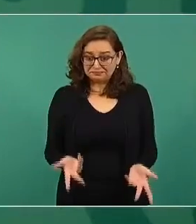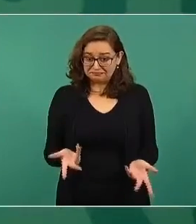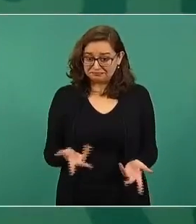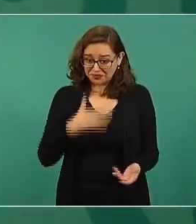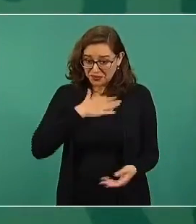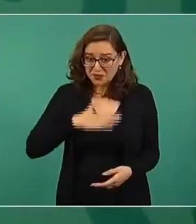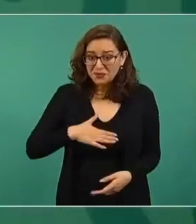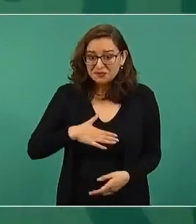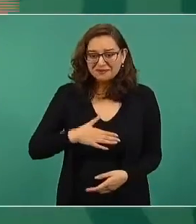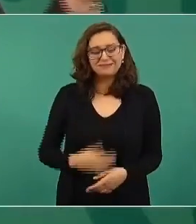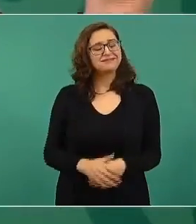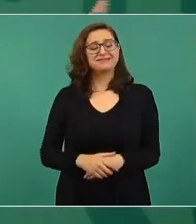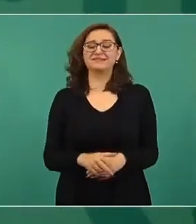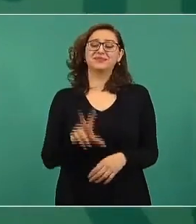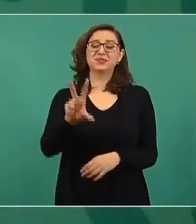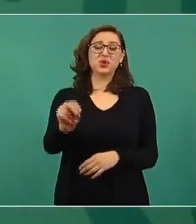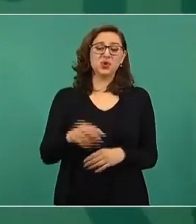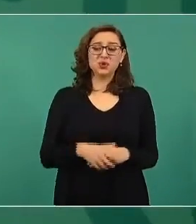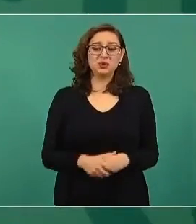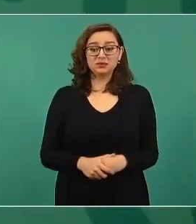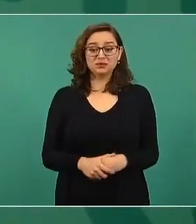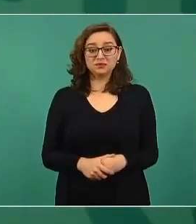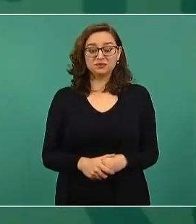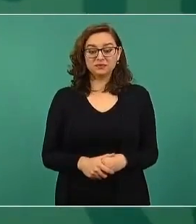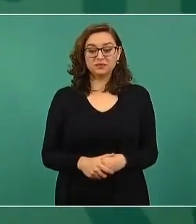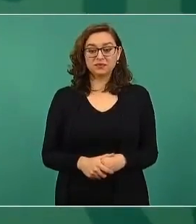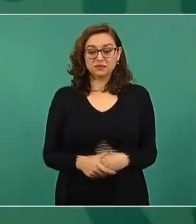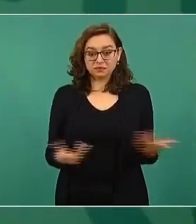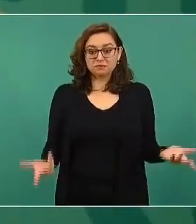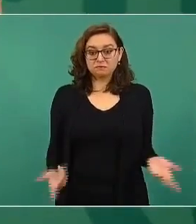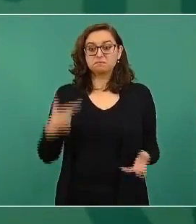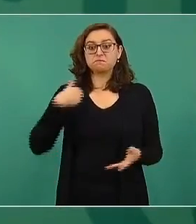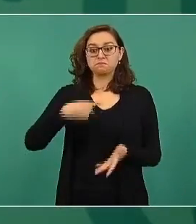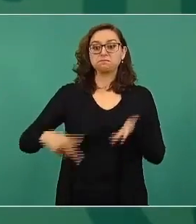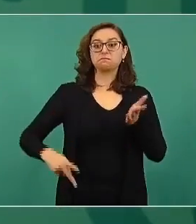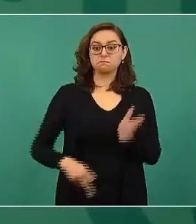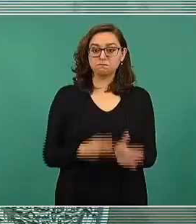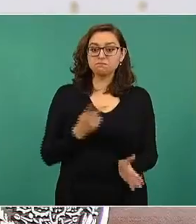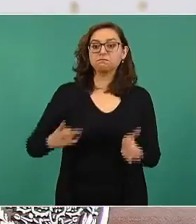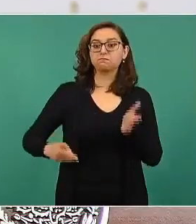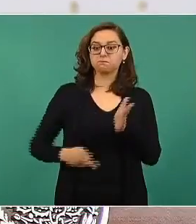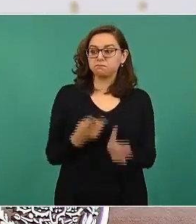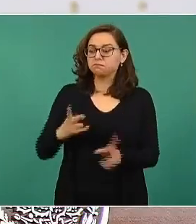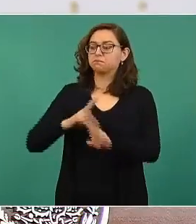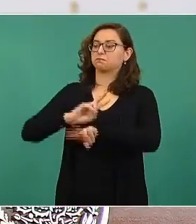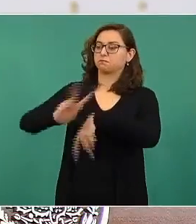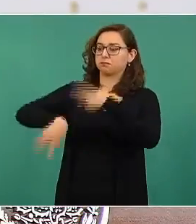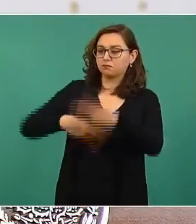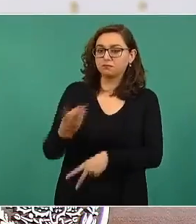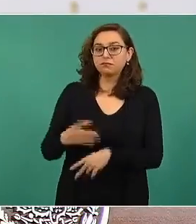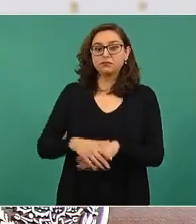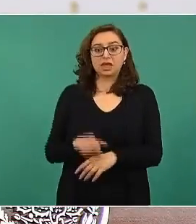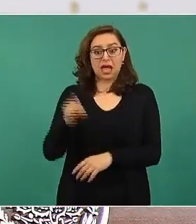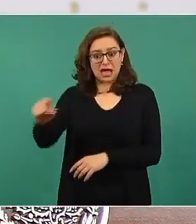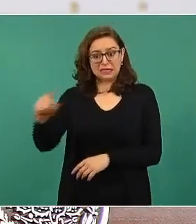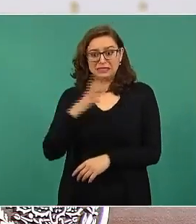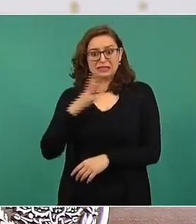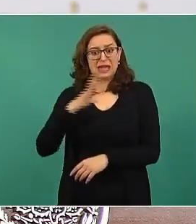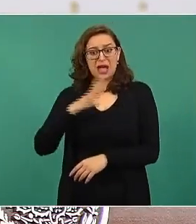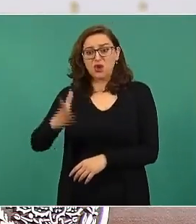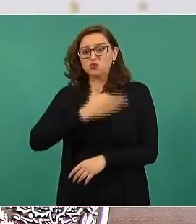elección. No, entonces iba yo ahí a denunciar y me encontraba yo a Diego.